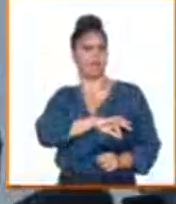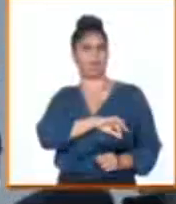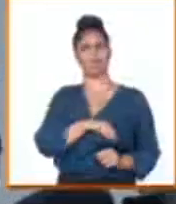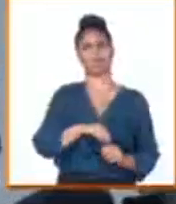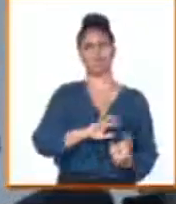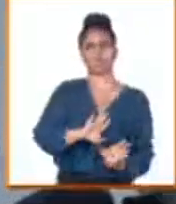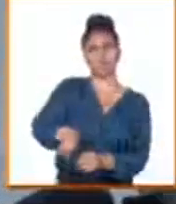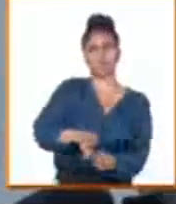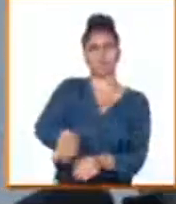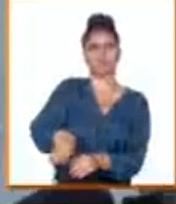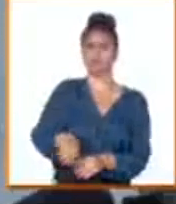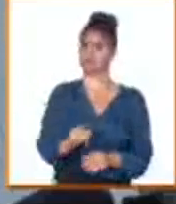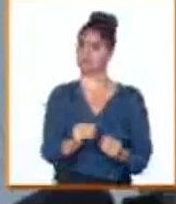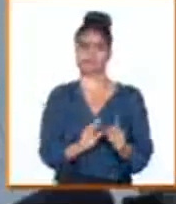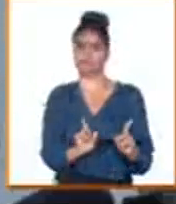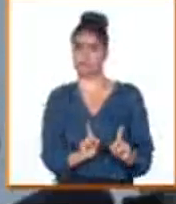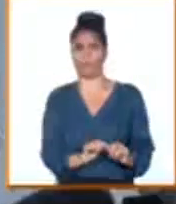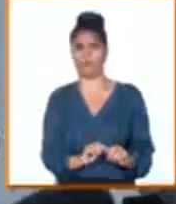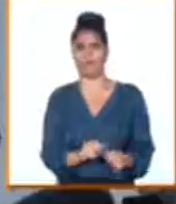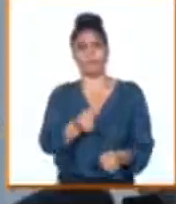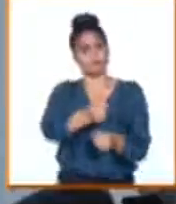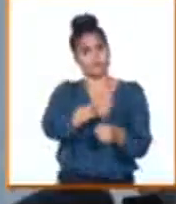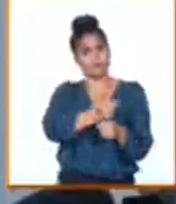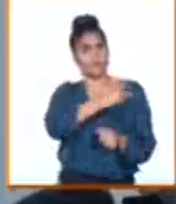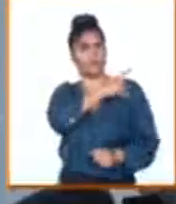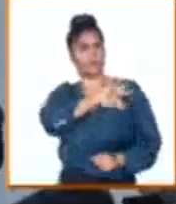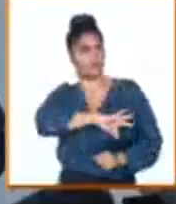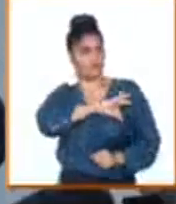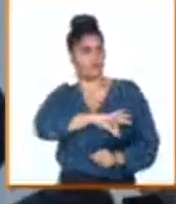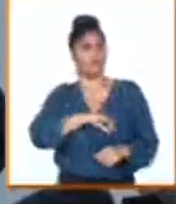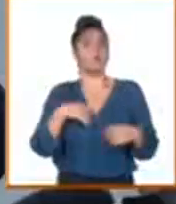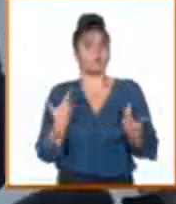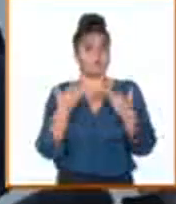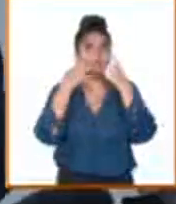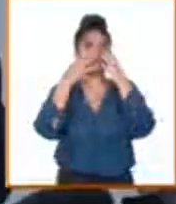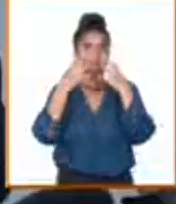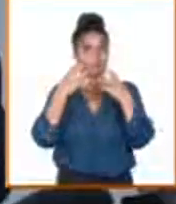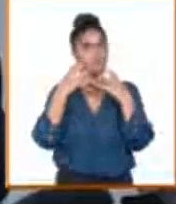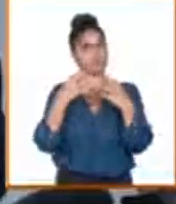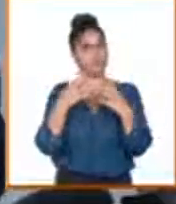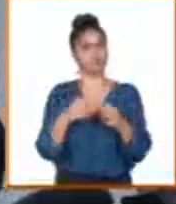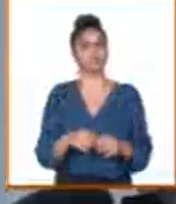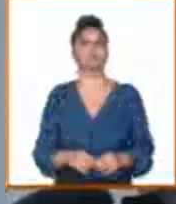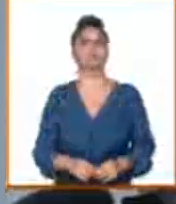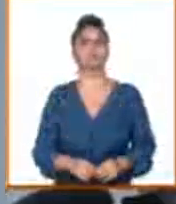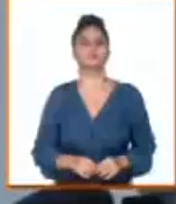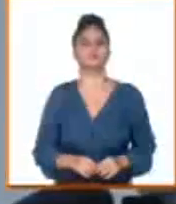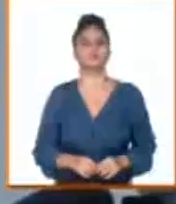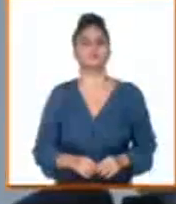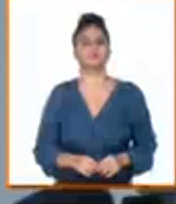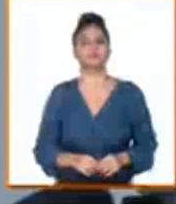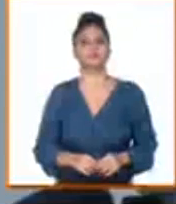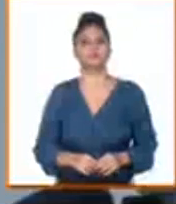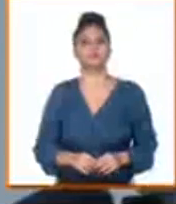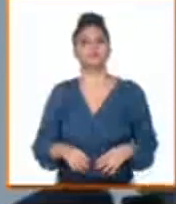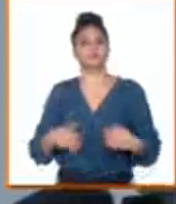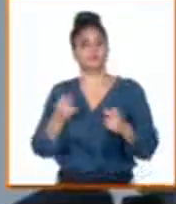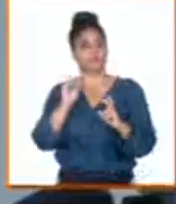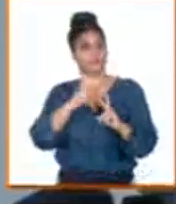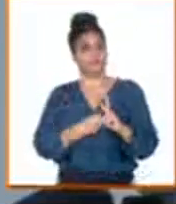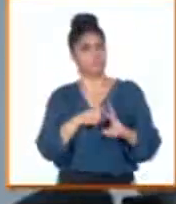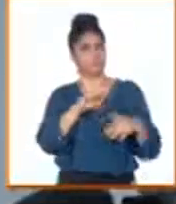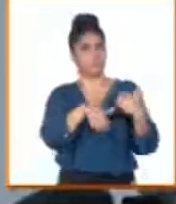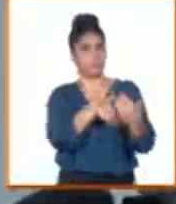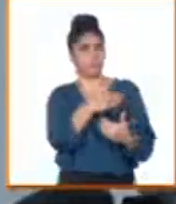veces se ha confundido y se ha tratado de tratar los problemas de esas localidades desde un punto de vista